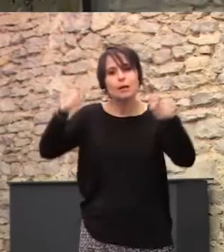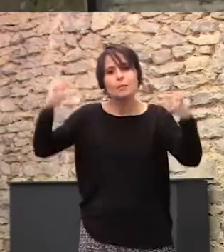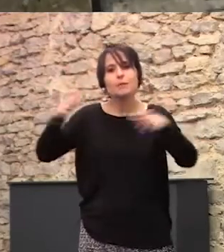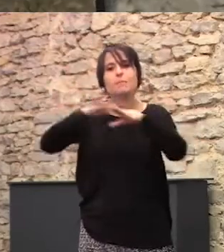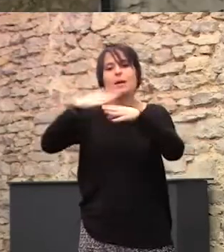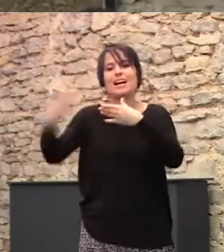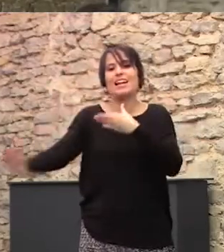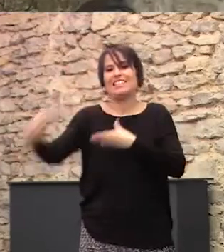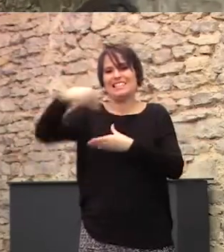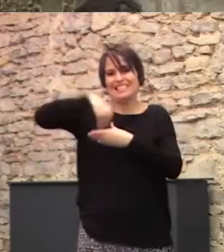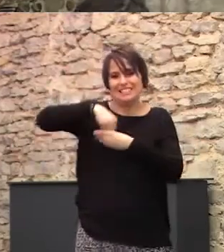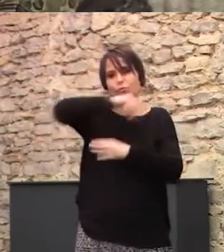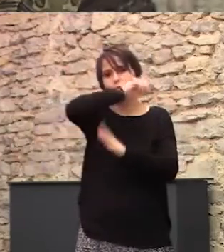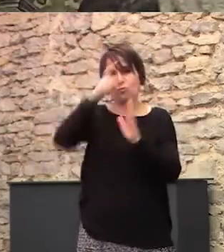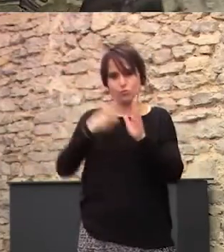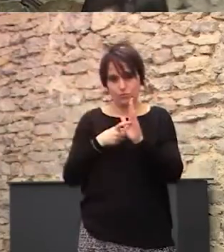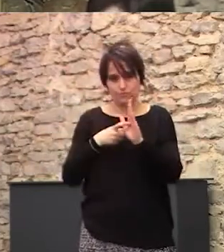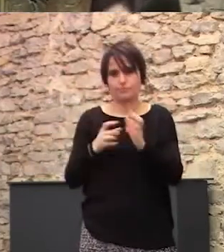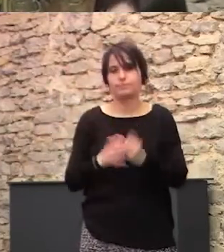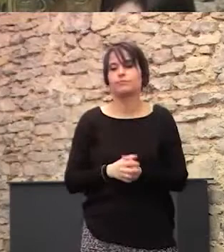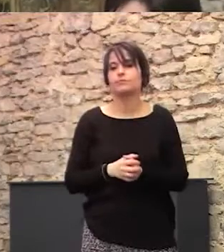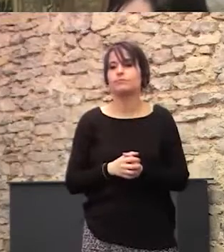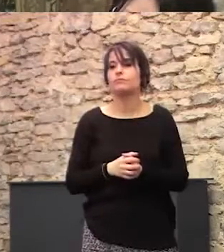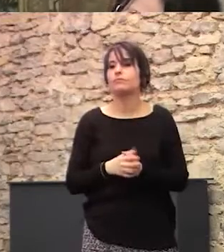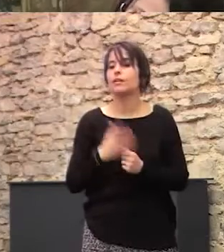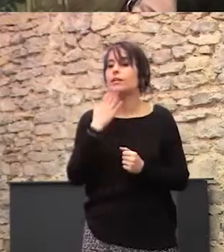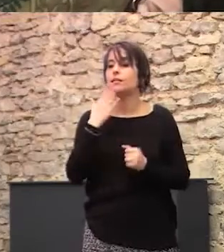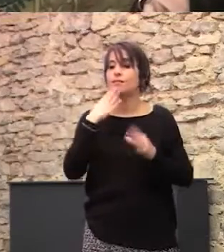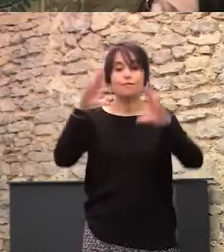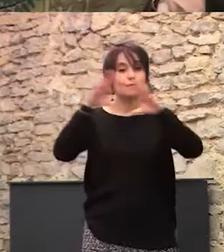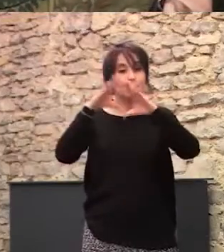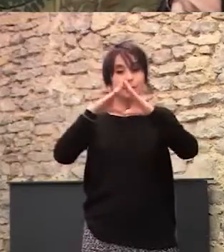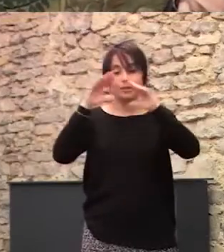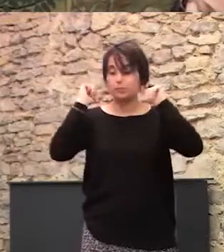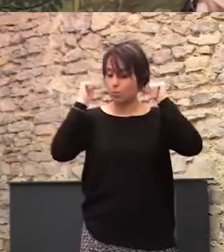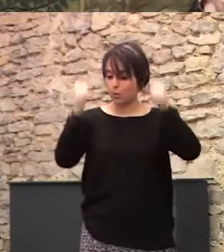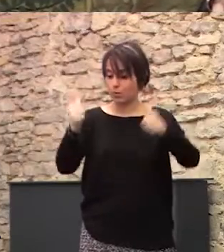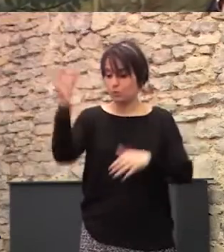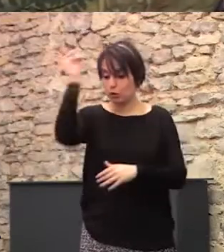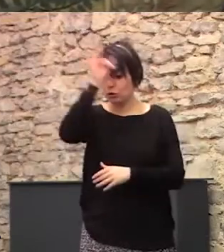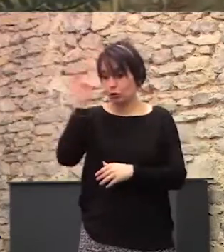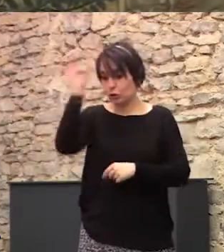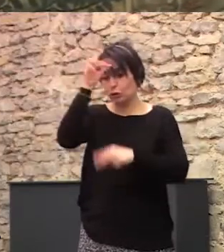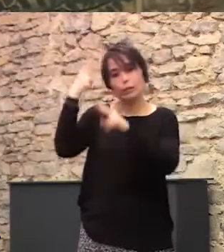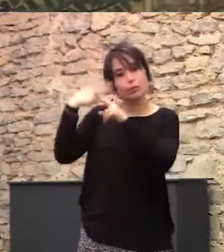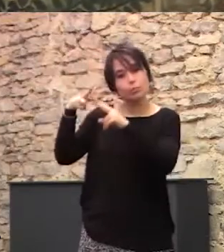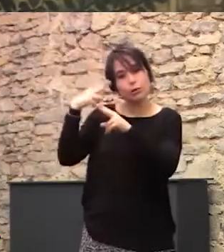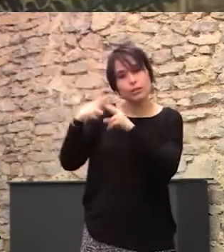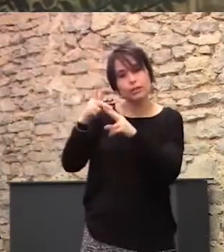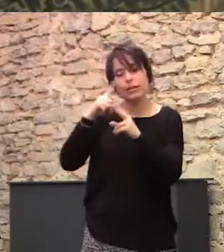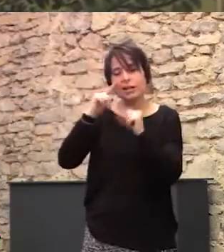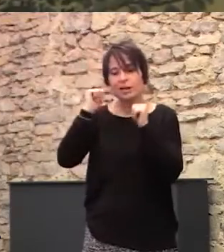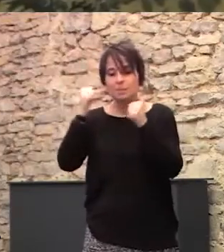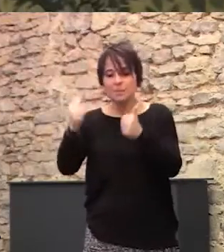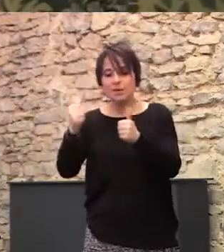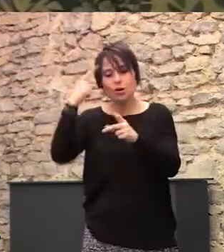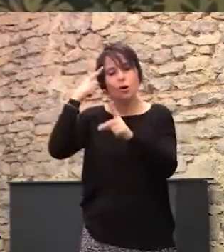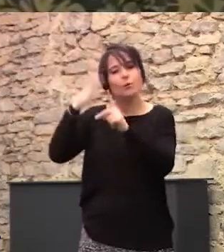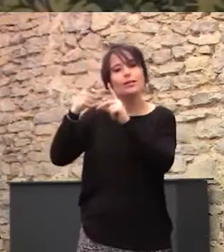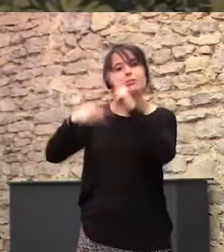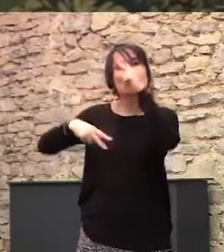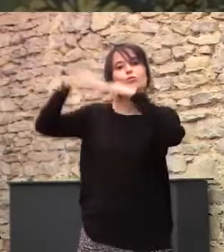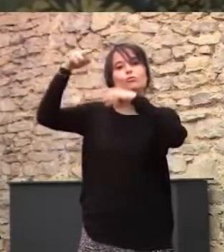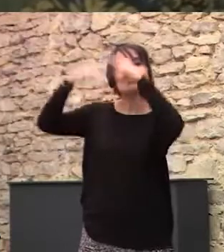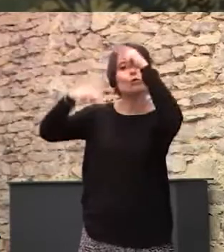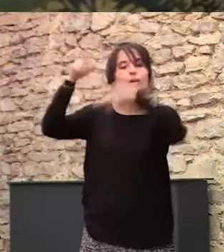inclusiva. ¿Sí? Si al principio el feminismo como teoría política nace más bien construida por